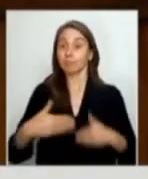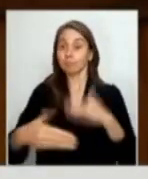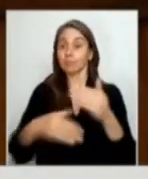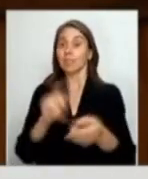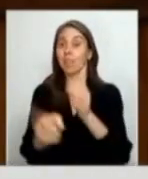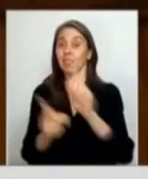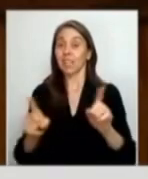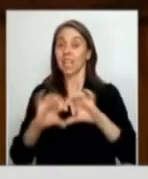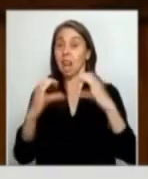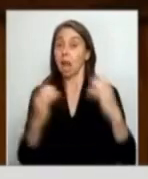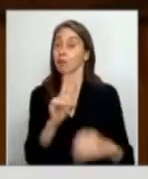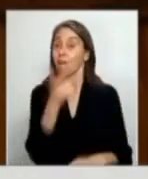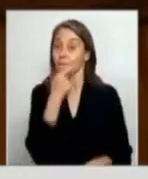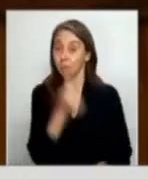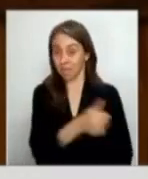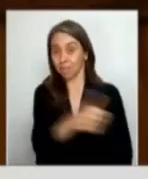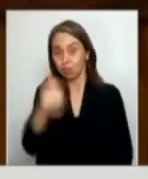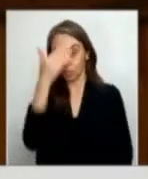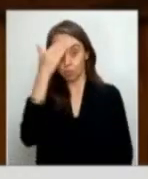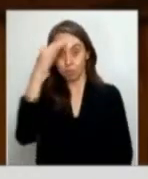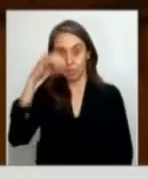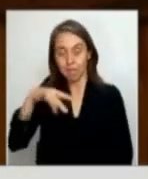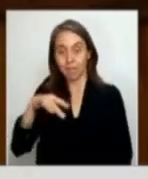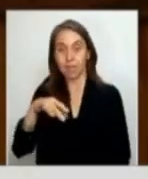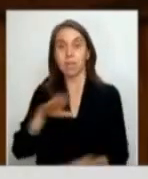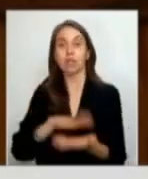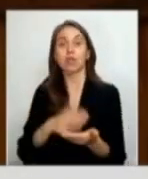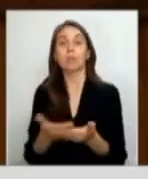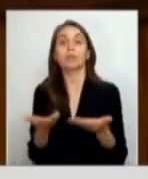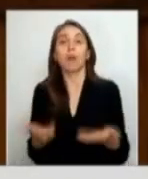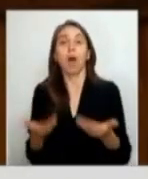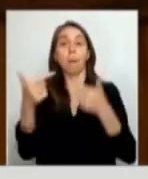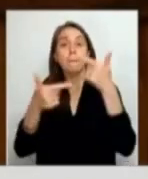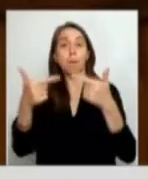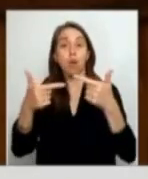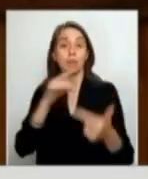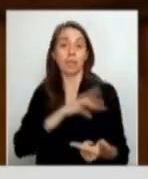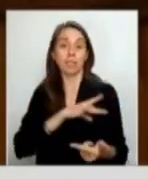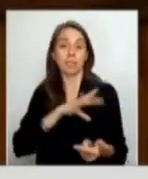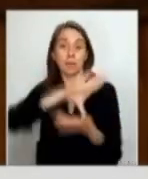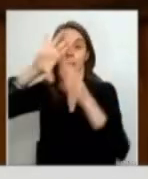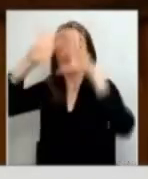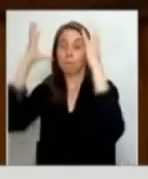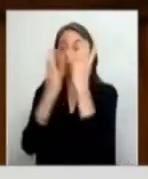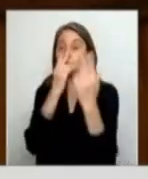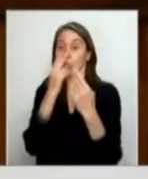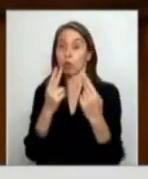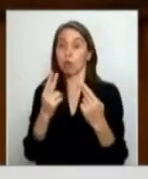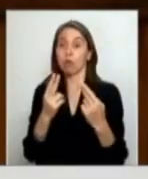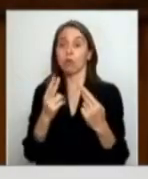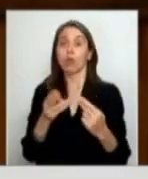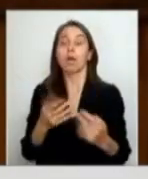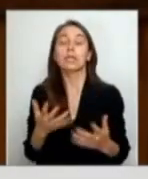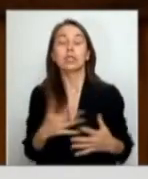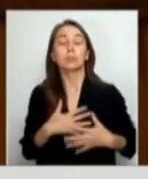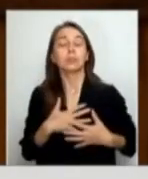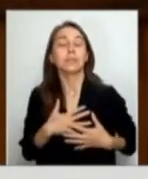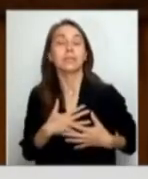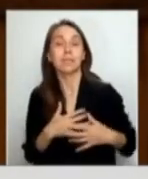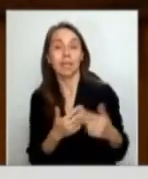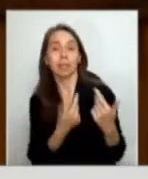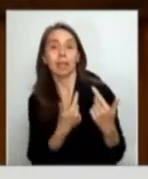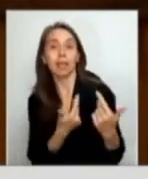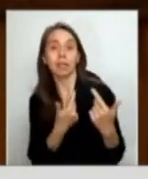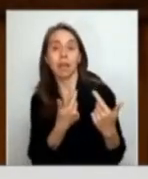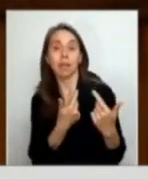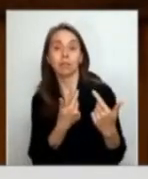sabemos. En el estado en que está la política en Chile y en el mundo está muy viva la tentación de gritar